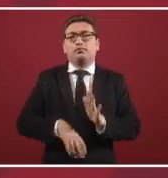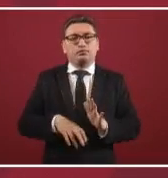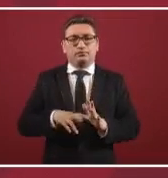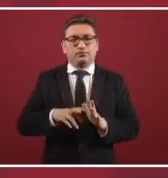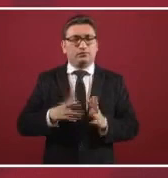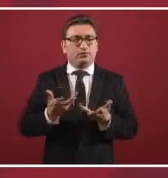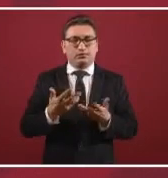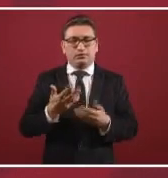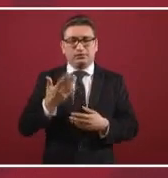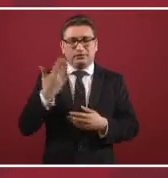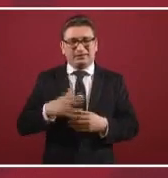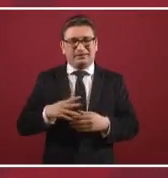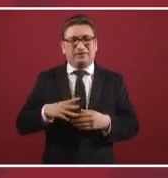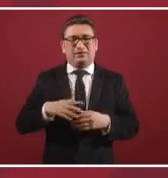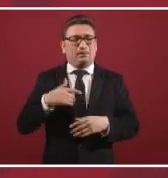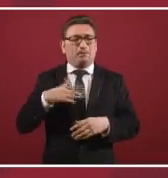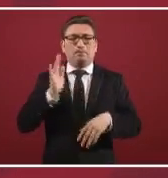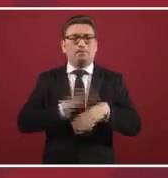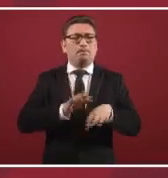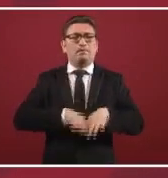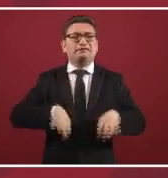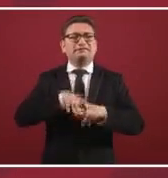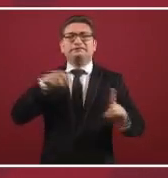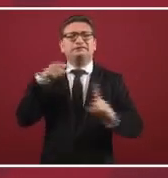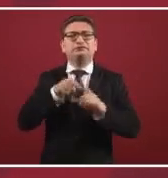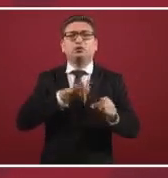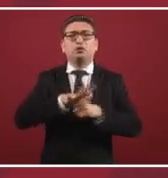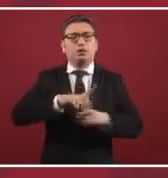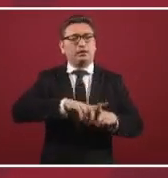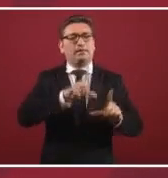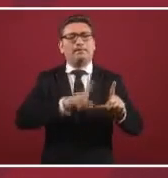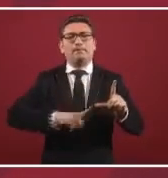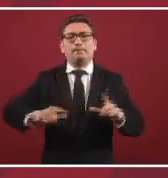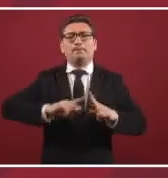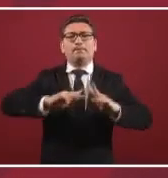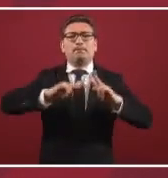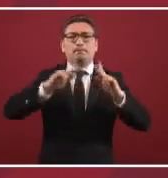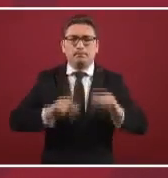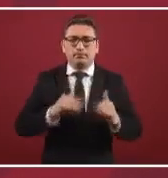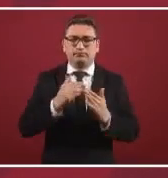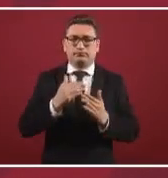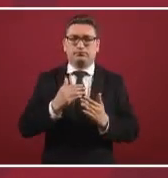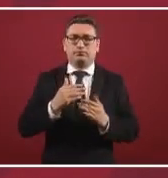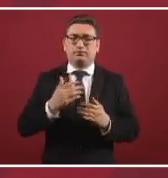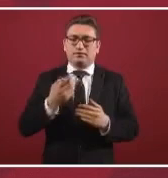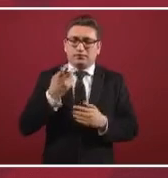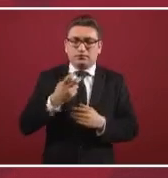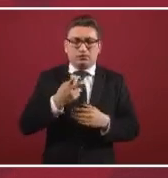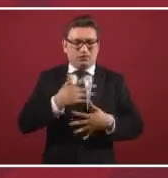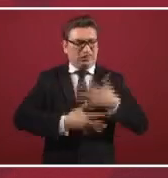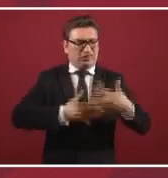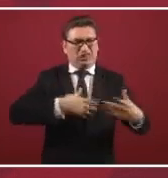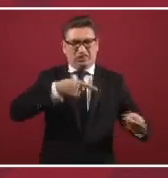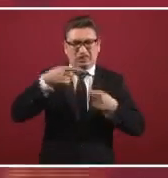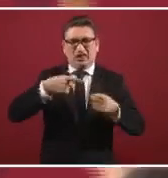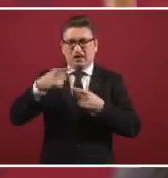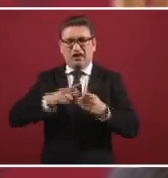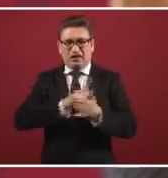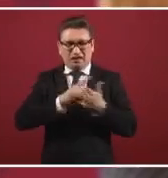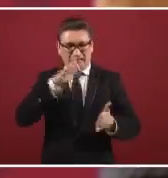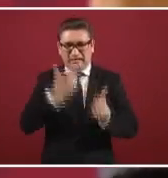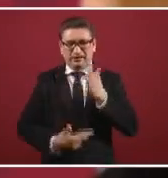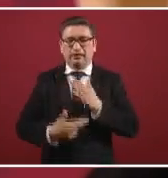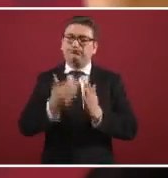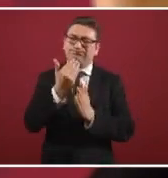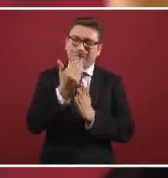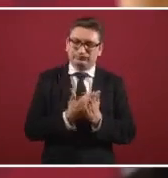el que pacifiquemos, o sea, que bajemos la incidencia delictiva, que ese es un desafío, un